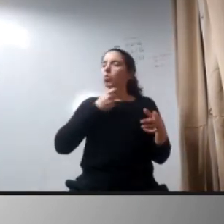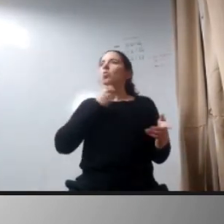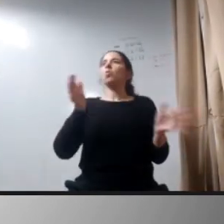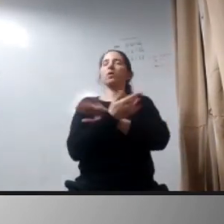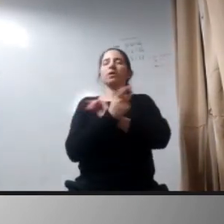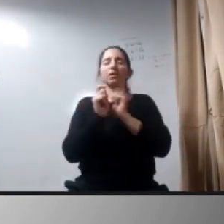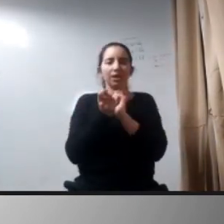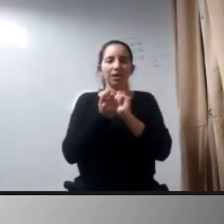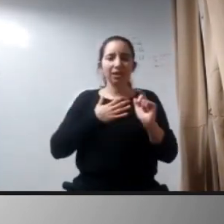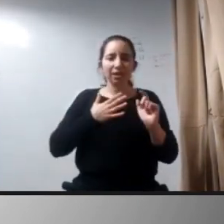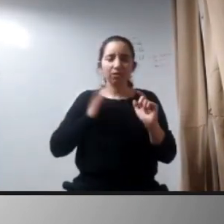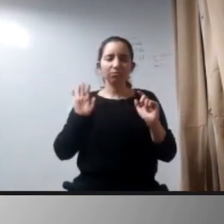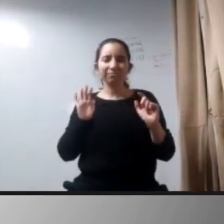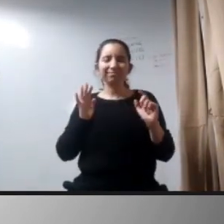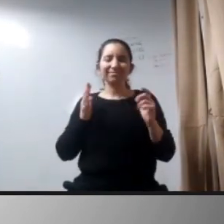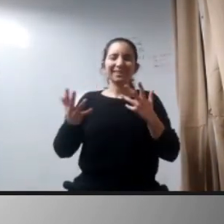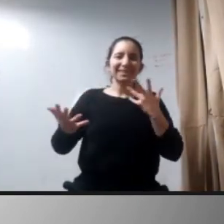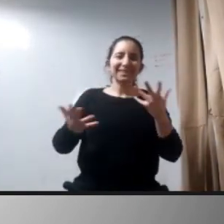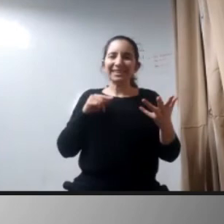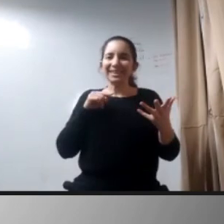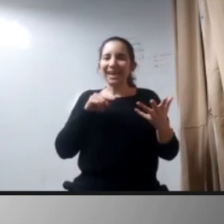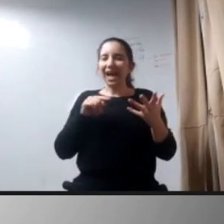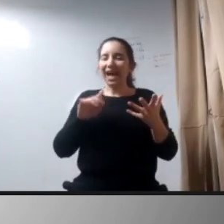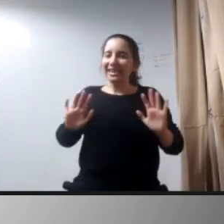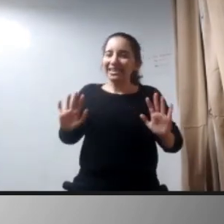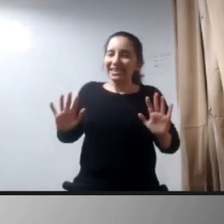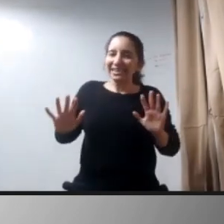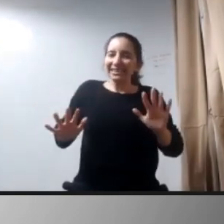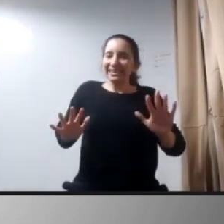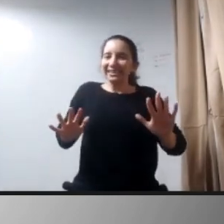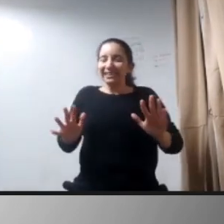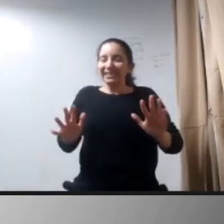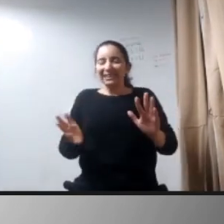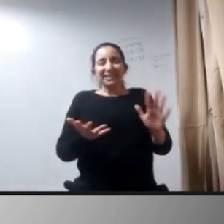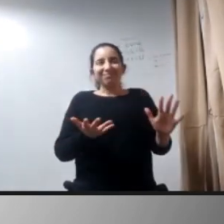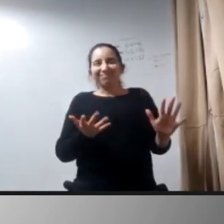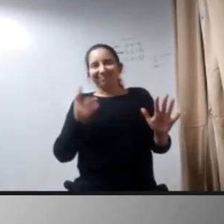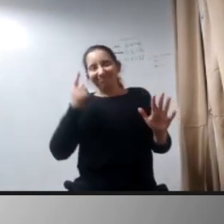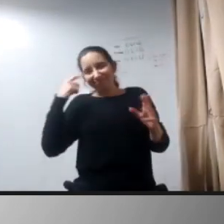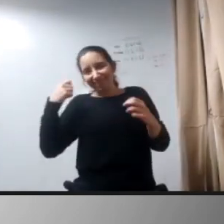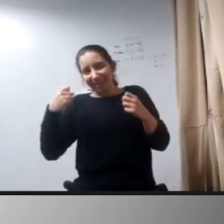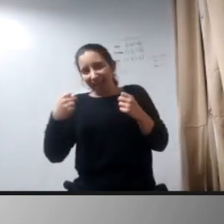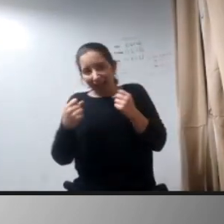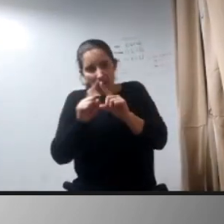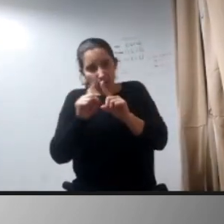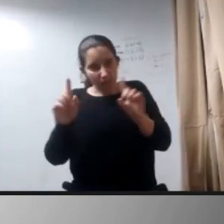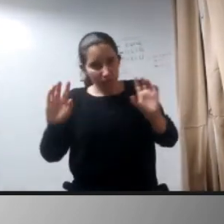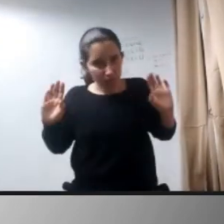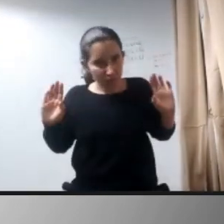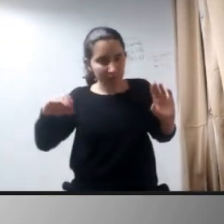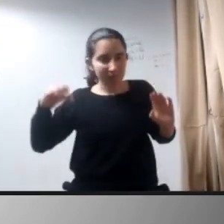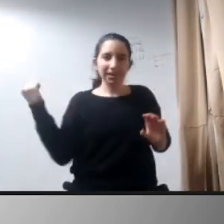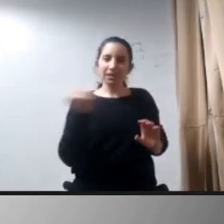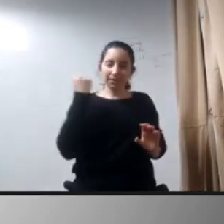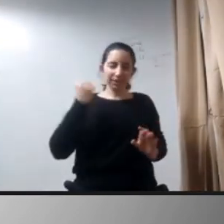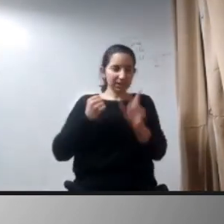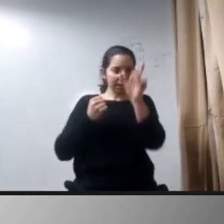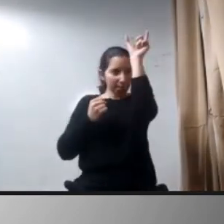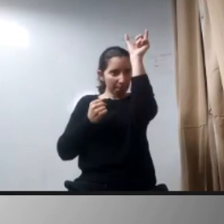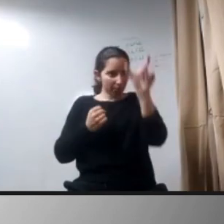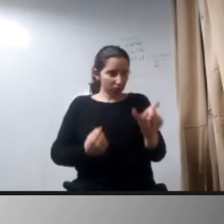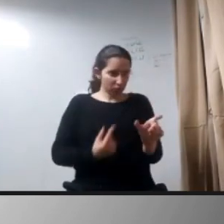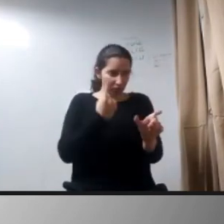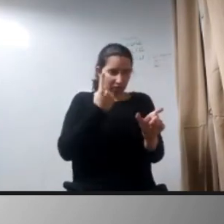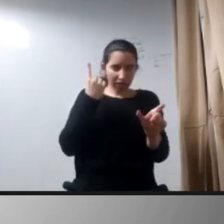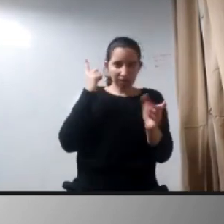le da la gana, ahí yo ya no lo comparto. Creo que tiene que participar el sujeto, pero también tiene